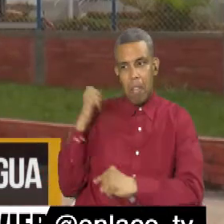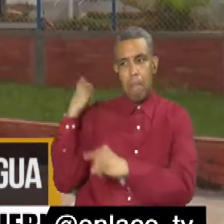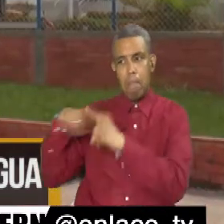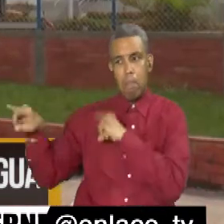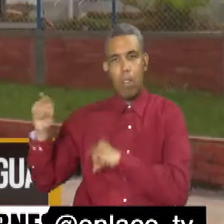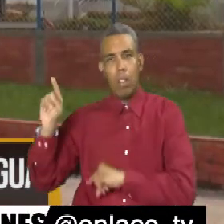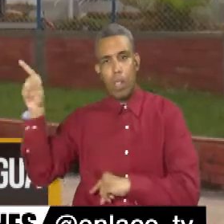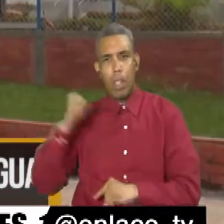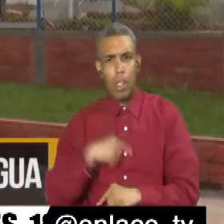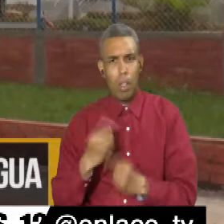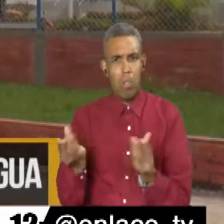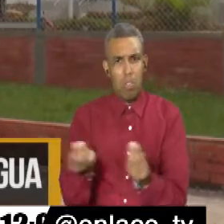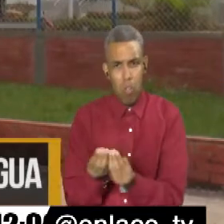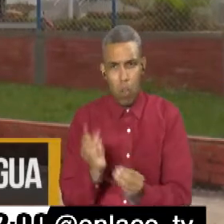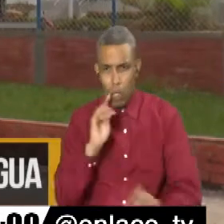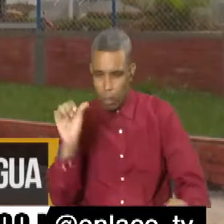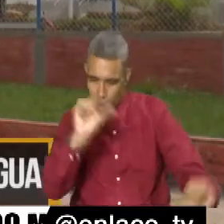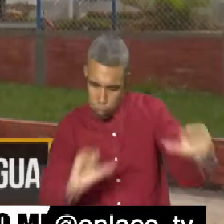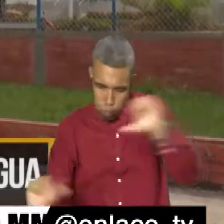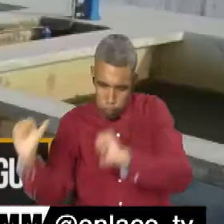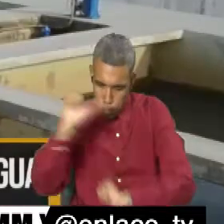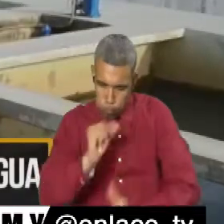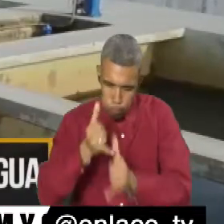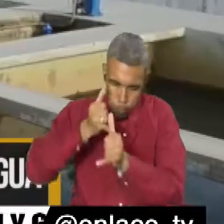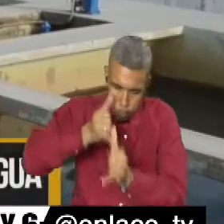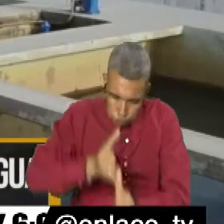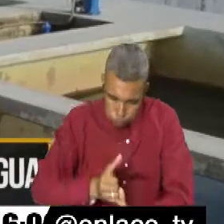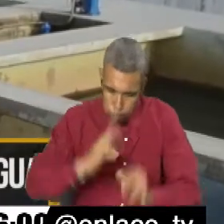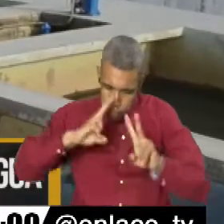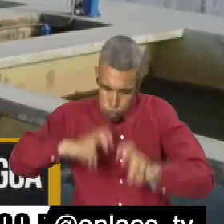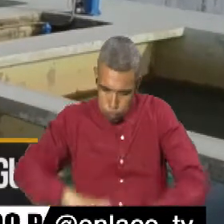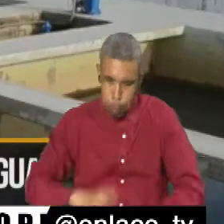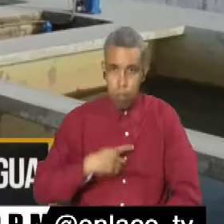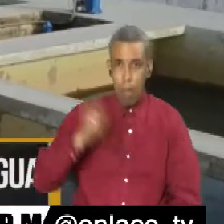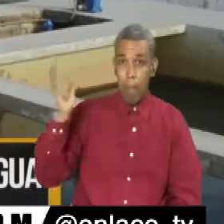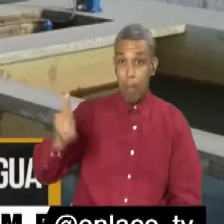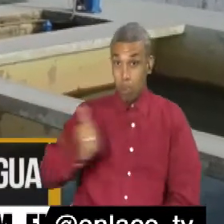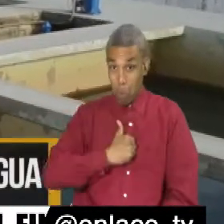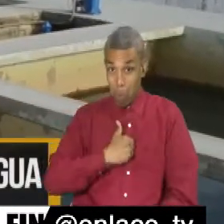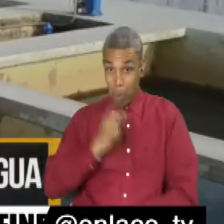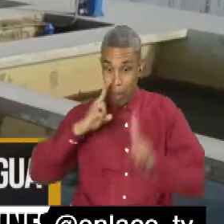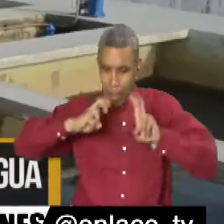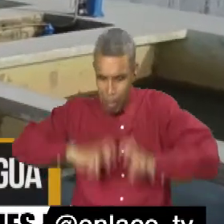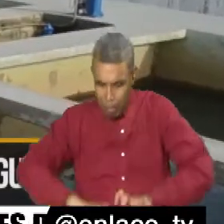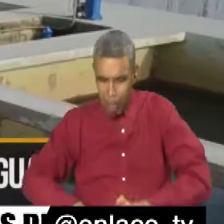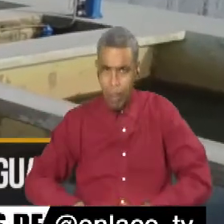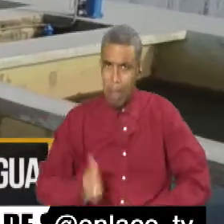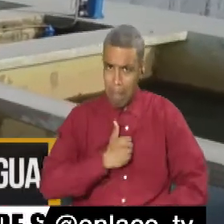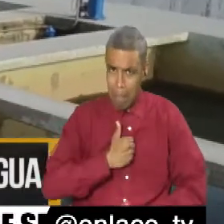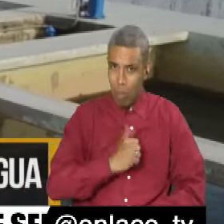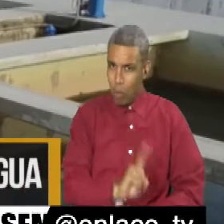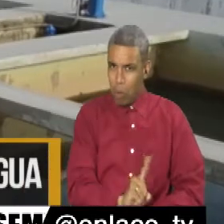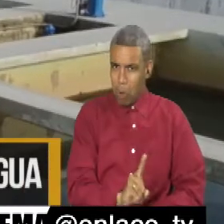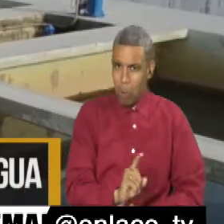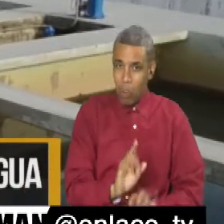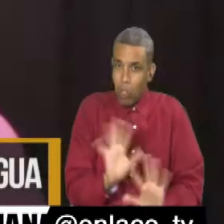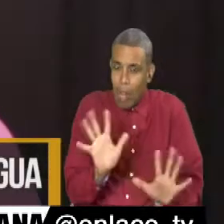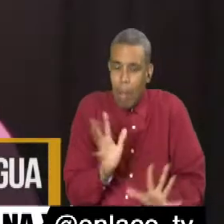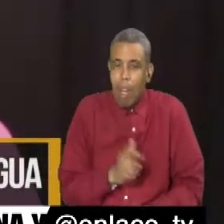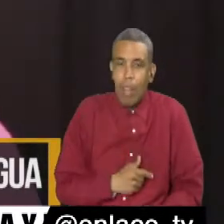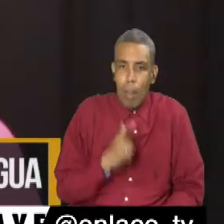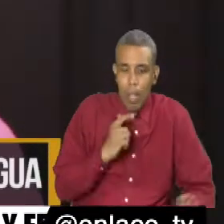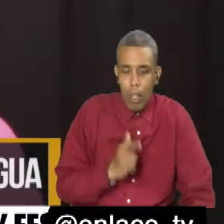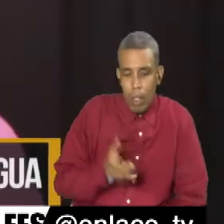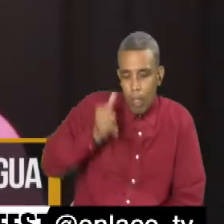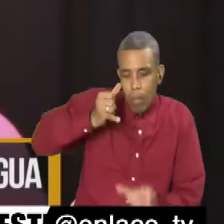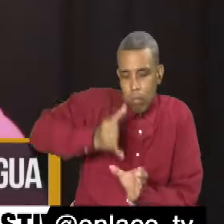es importante que la gente conozca que nosotros mismos no estamos evaluando esas muestras. En este momento tenemos que para Barranca Bermeja Abril está